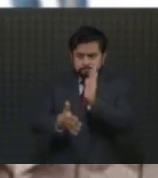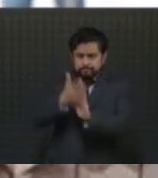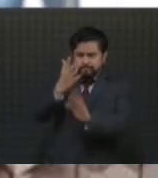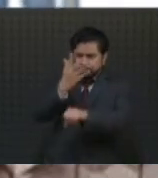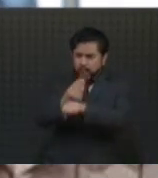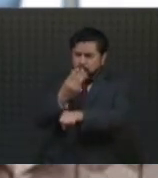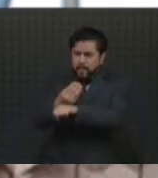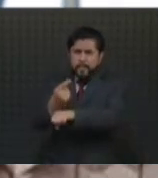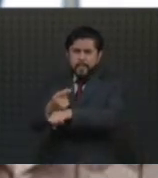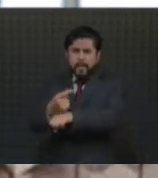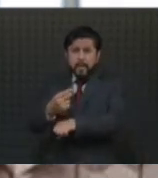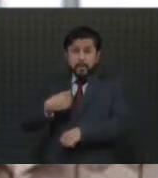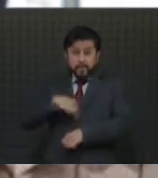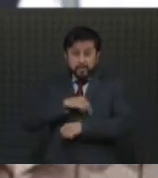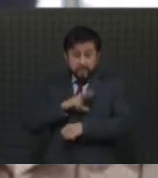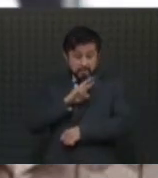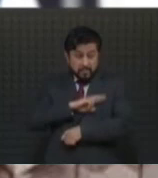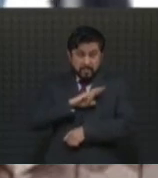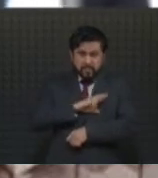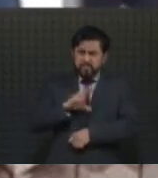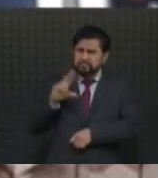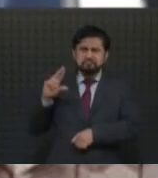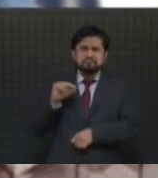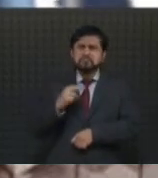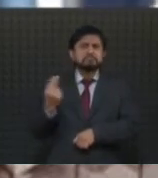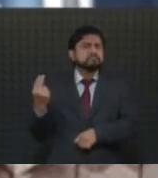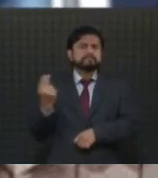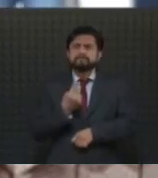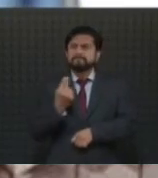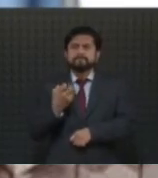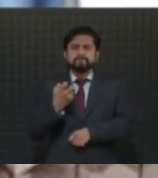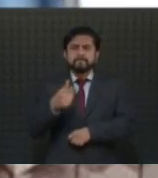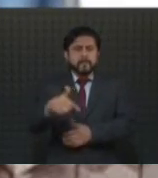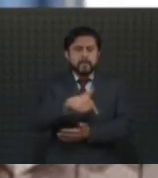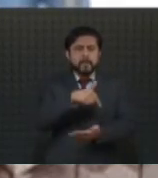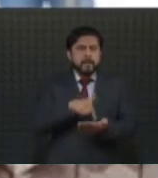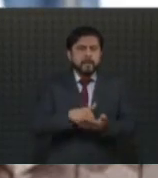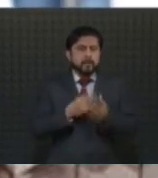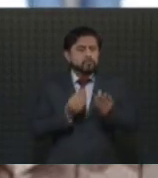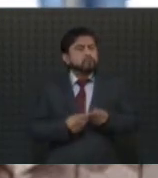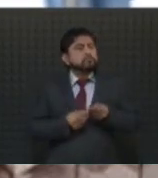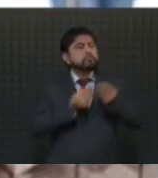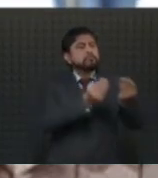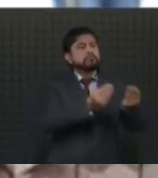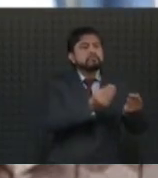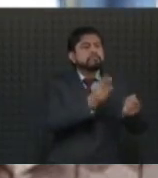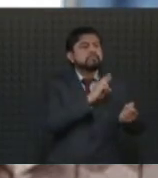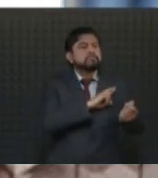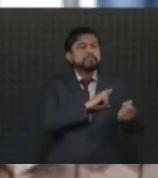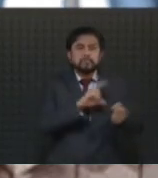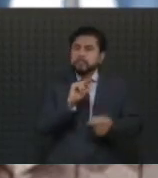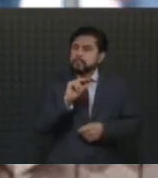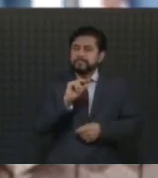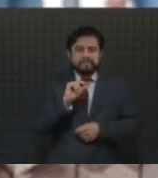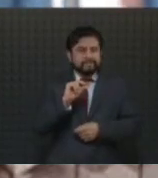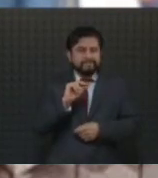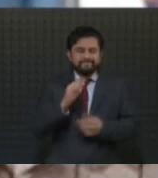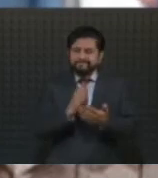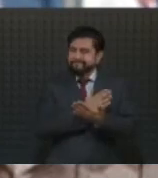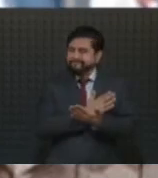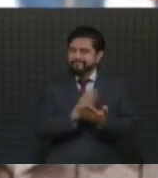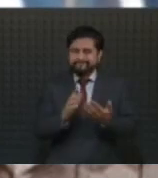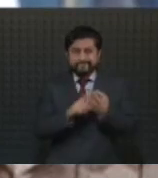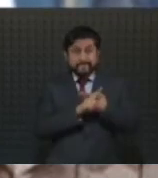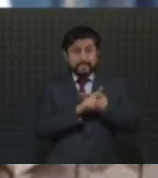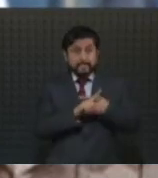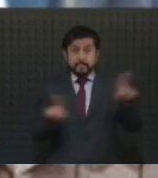solo centímetro. No se requiere la privatización del espacio público para construir espacios dignos. Y aquí, que iba a